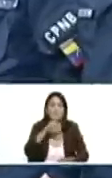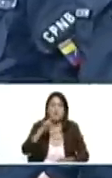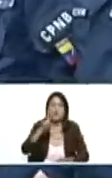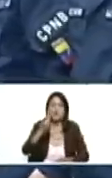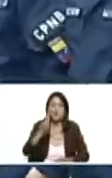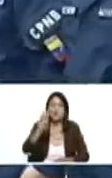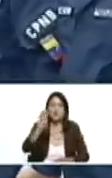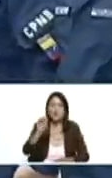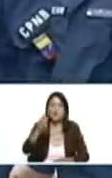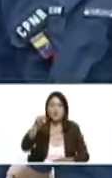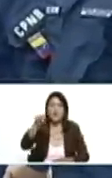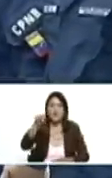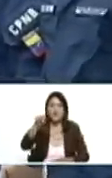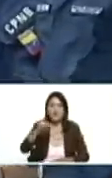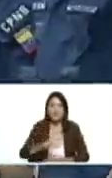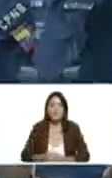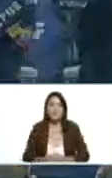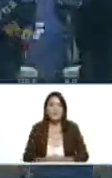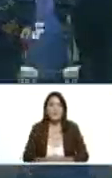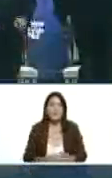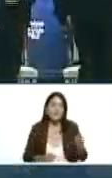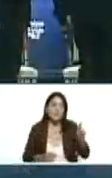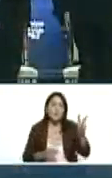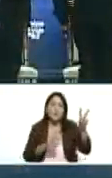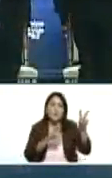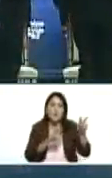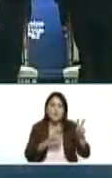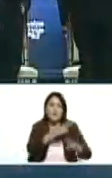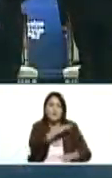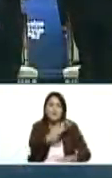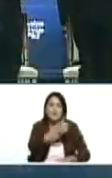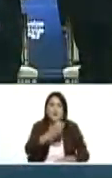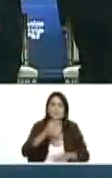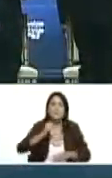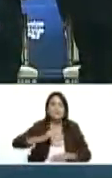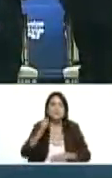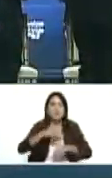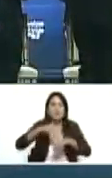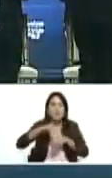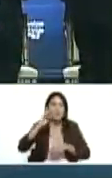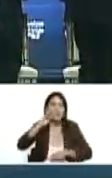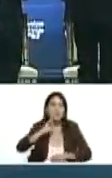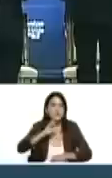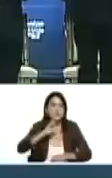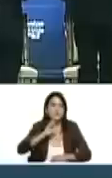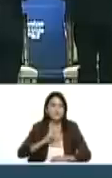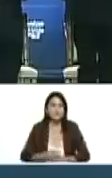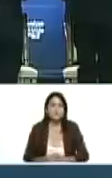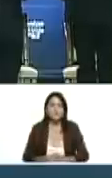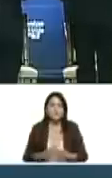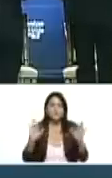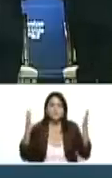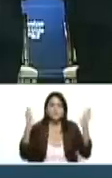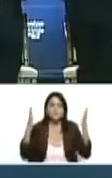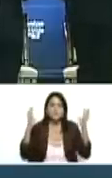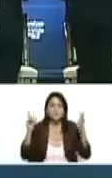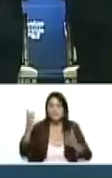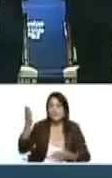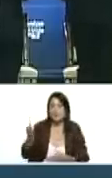Darío Santiago, quien será el nuevo jefe de nuestra Policía Nacional Bolivariana, joven